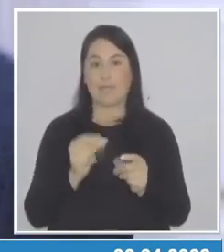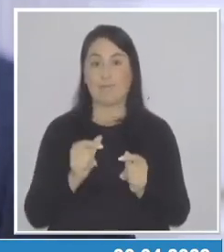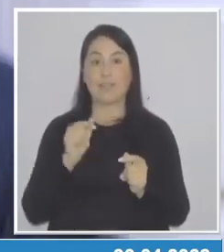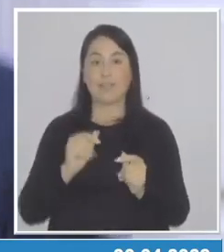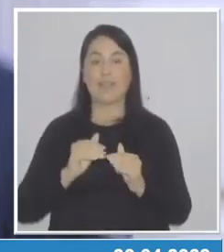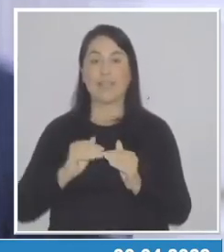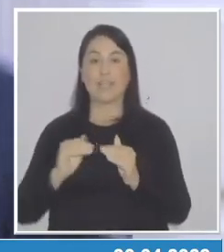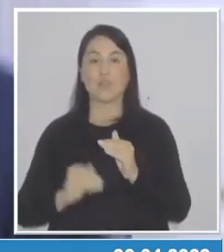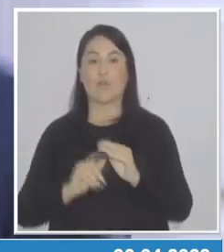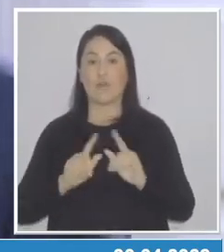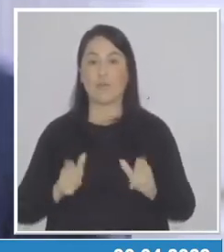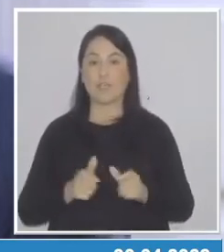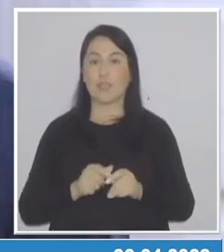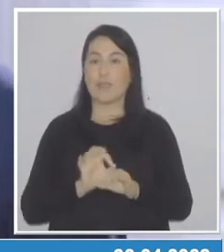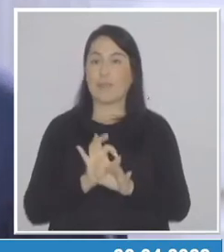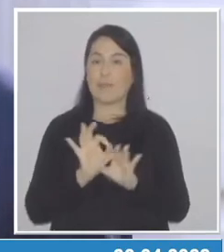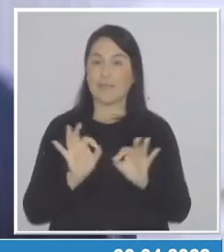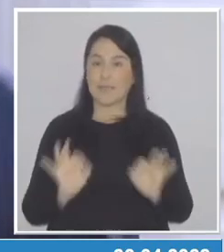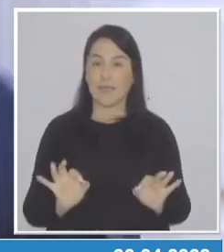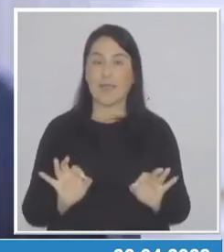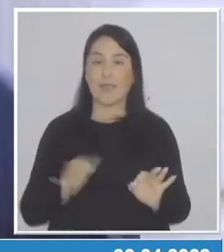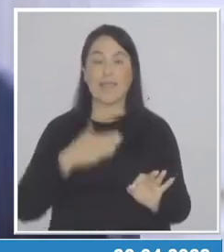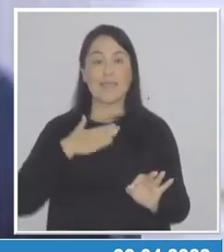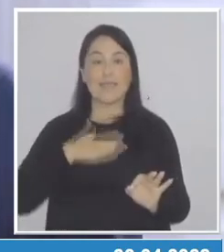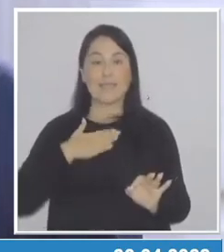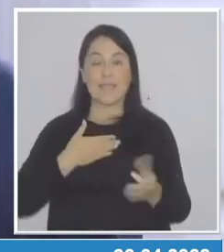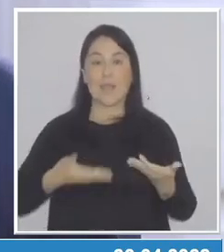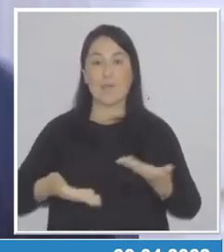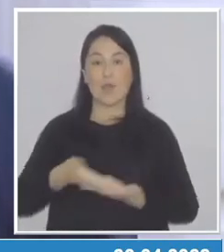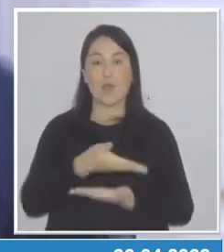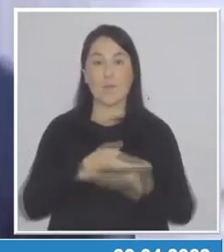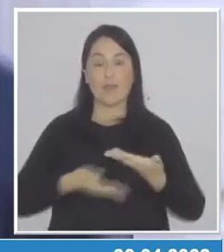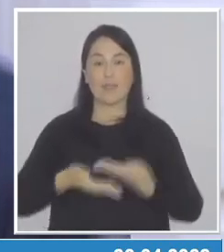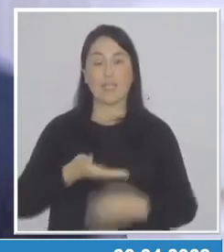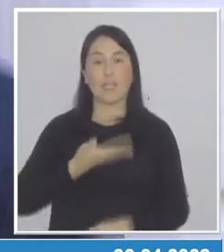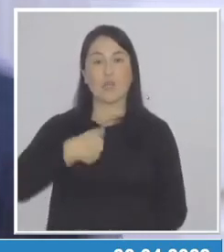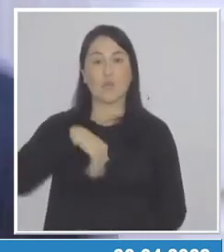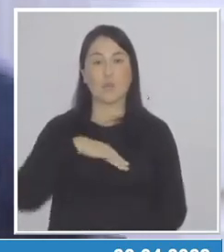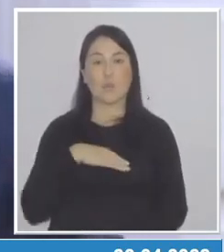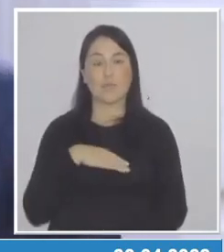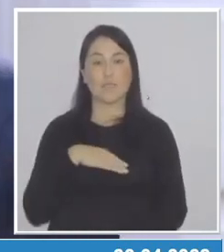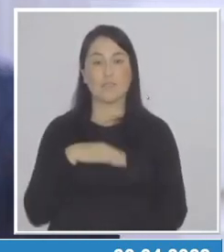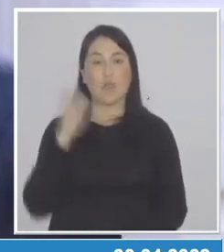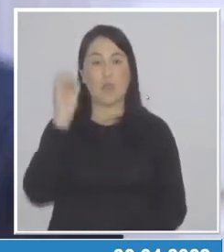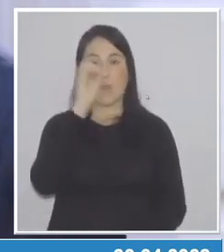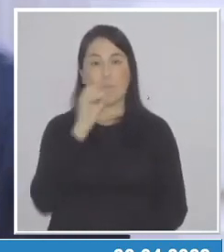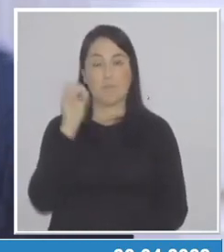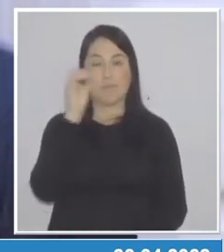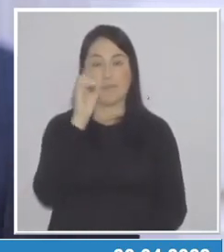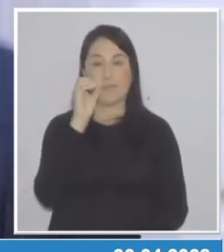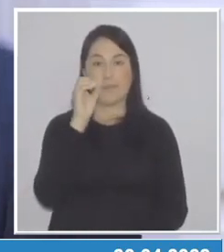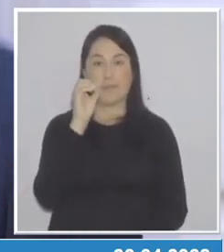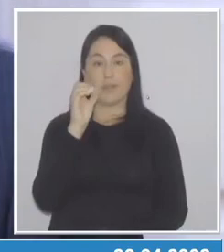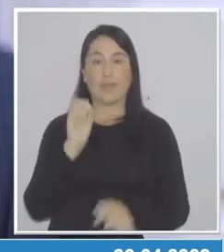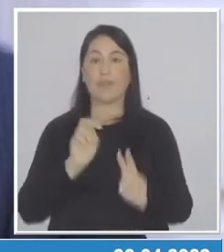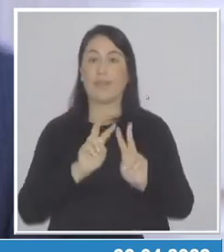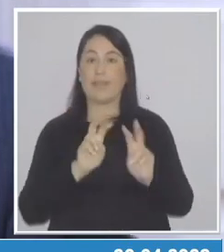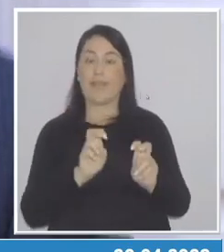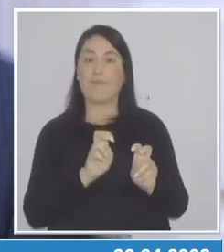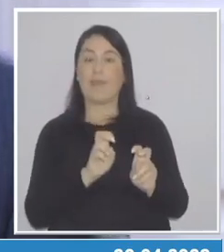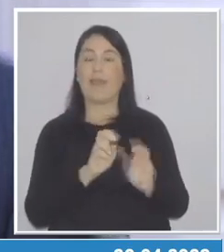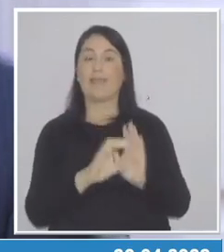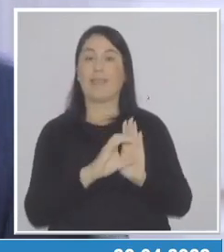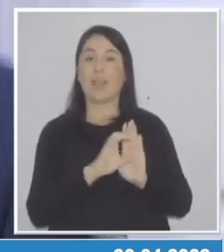particular, quisiéramos compartir nuestros planteamientos respecto al texto aprobado en general